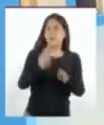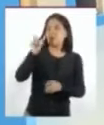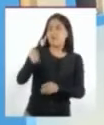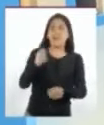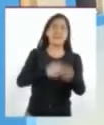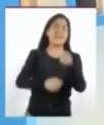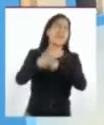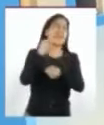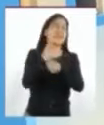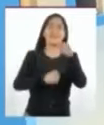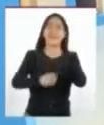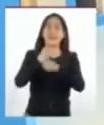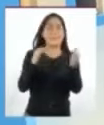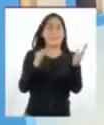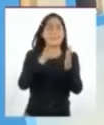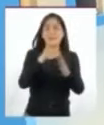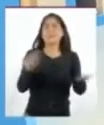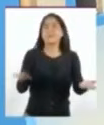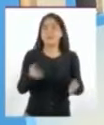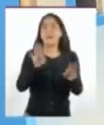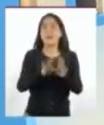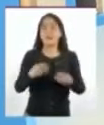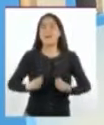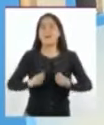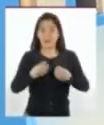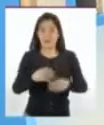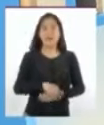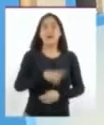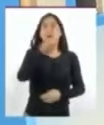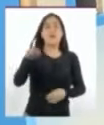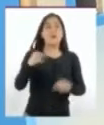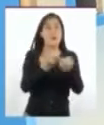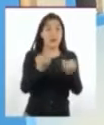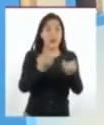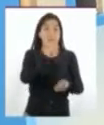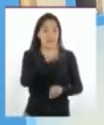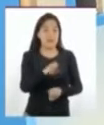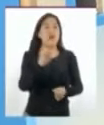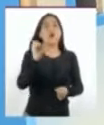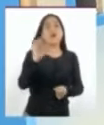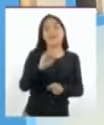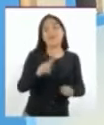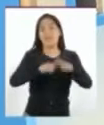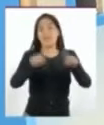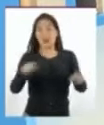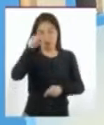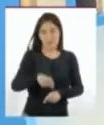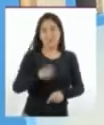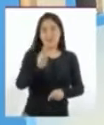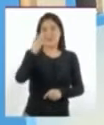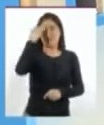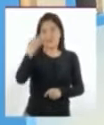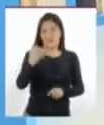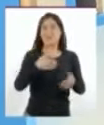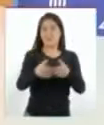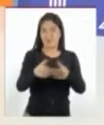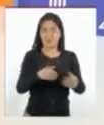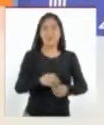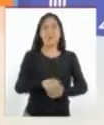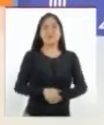de años? ¿Creen que la forma de vivir era similar o totalmente distinta a como lo hacemos nosotros en la